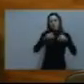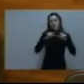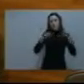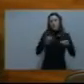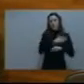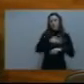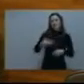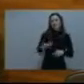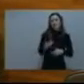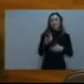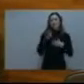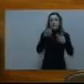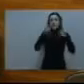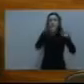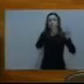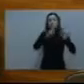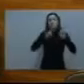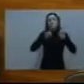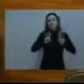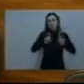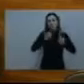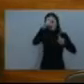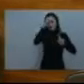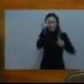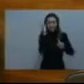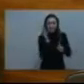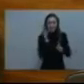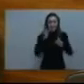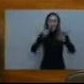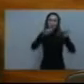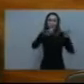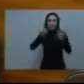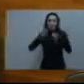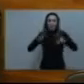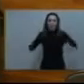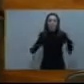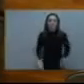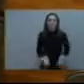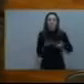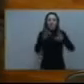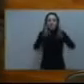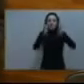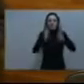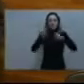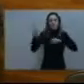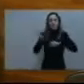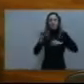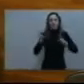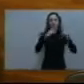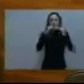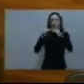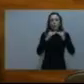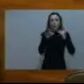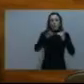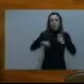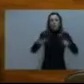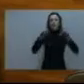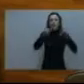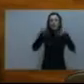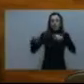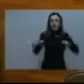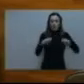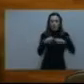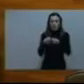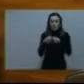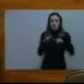propios profesores y profesoras quienes impulsen una formación basada en los valores de la igualdad y de la coeducación. Bien, con estos resultados, la